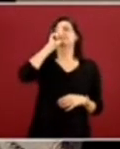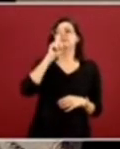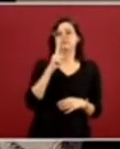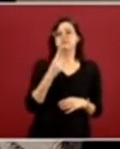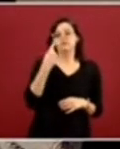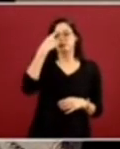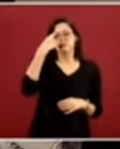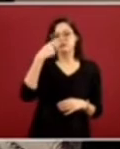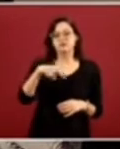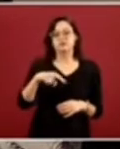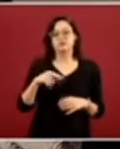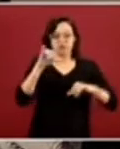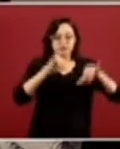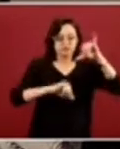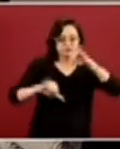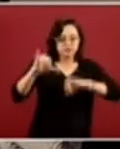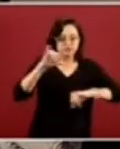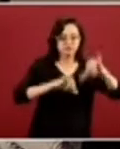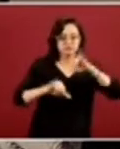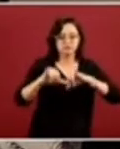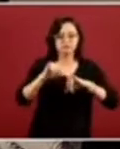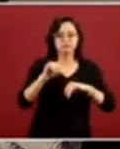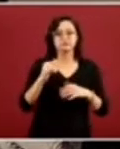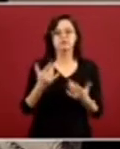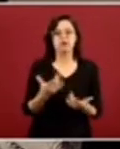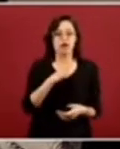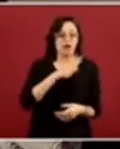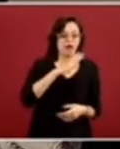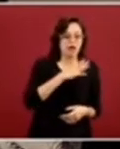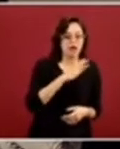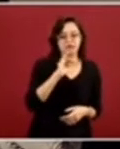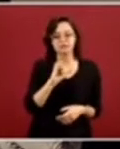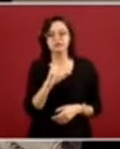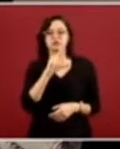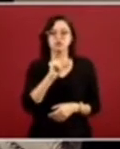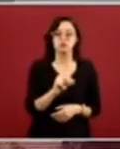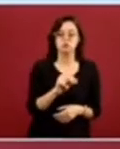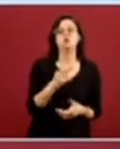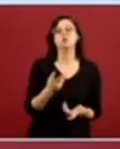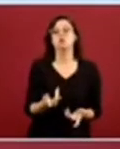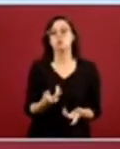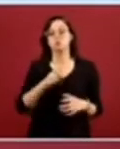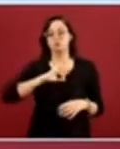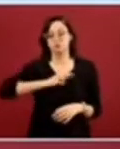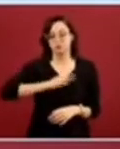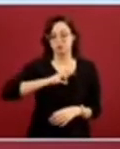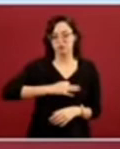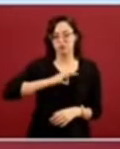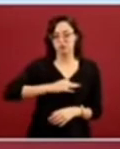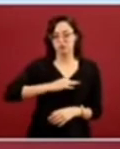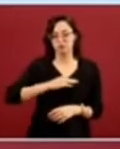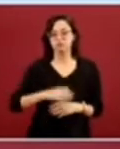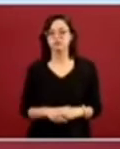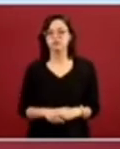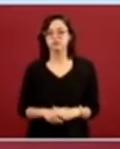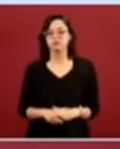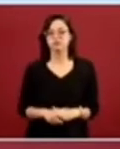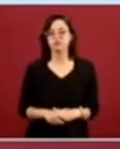para comprobar por laboratorio si se tiene o no el virus SARS-CoV-2. Entonces, solamente estas